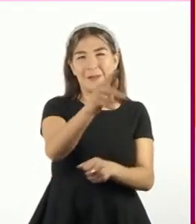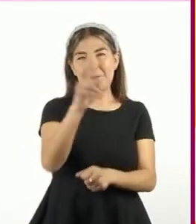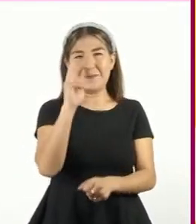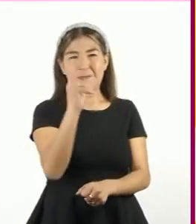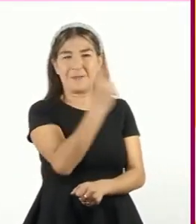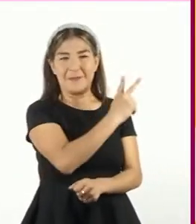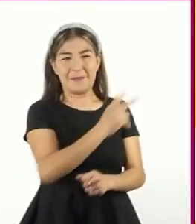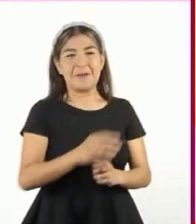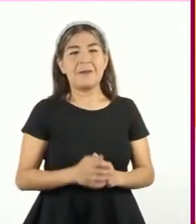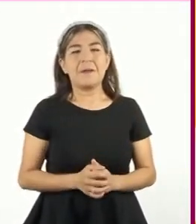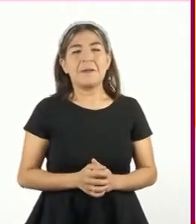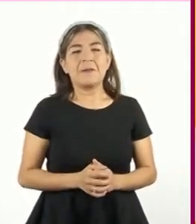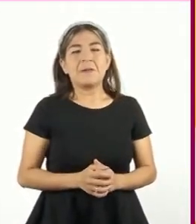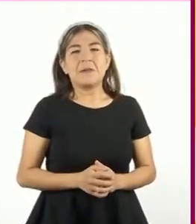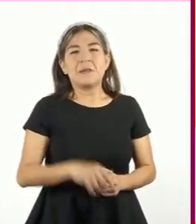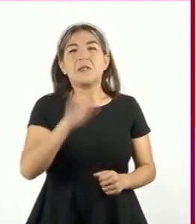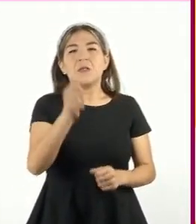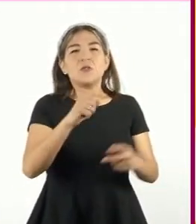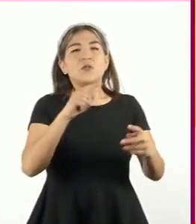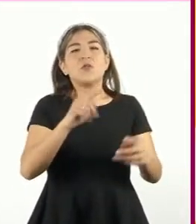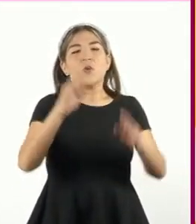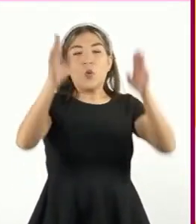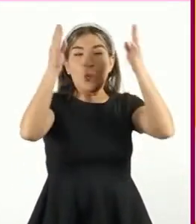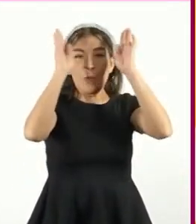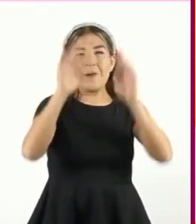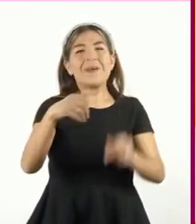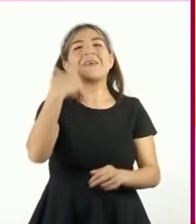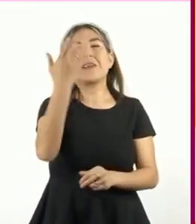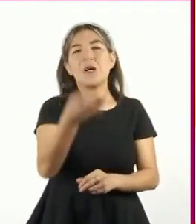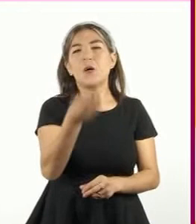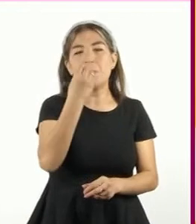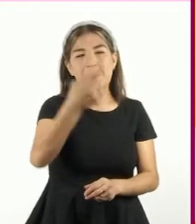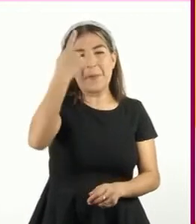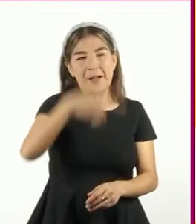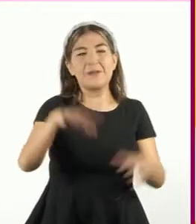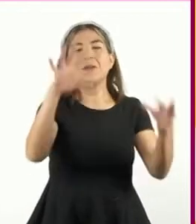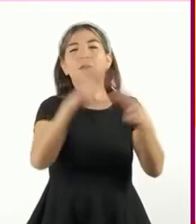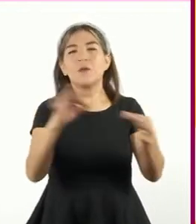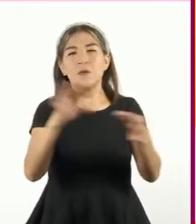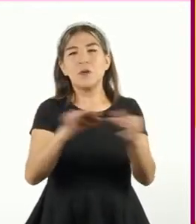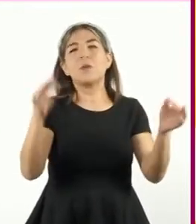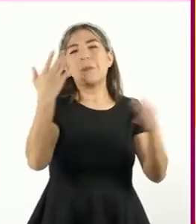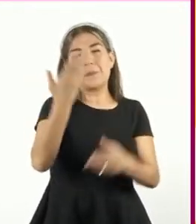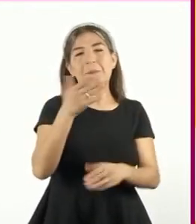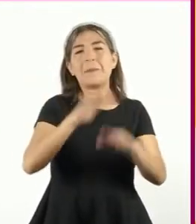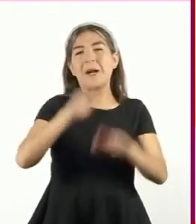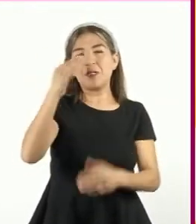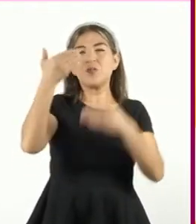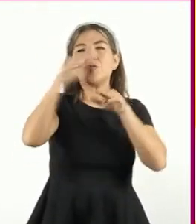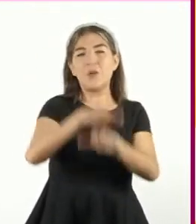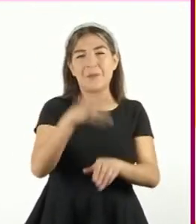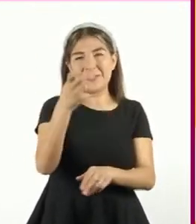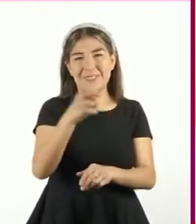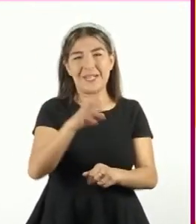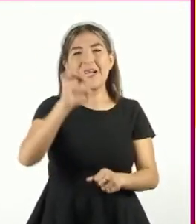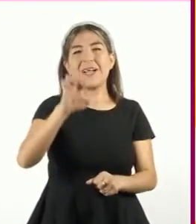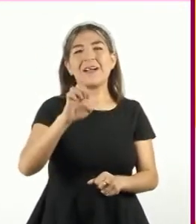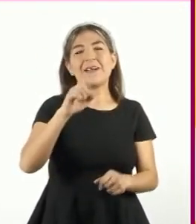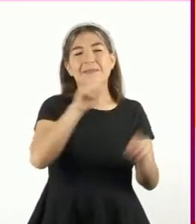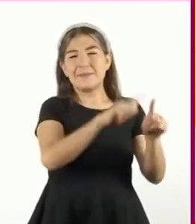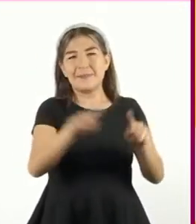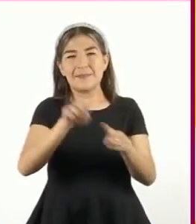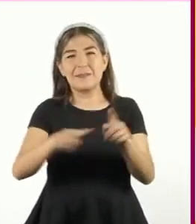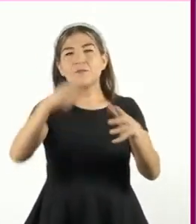escuchar Los dos burros que querían comer para reflexionar un poco más acerca de los elementos de